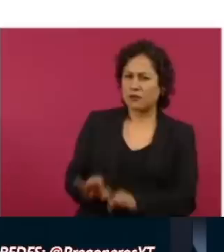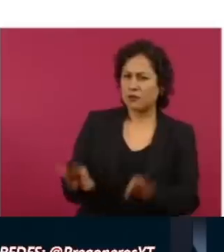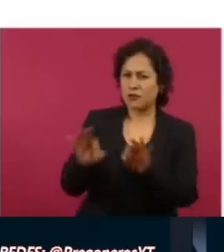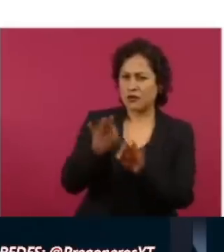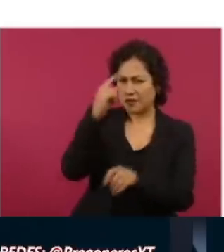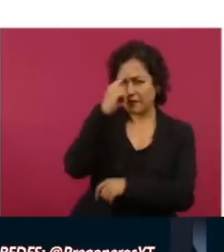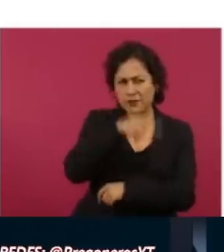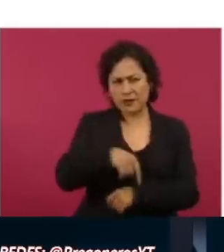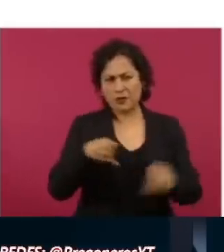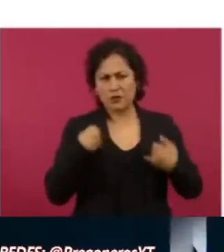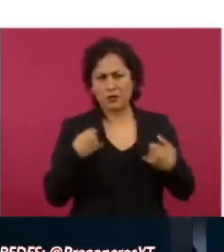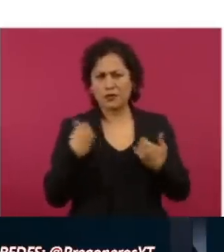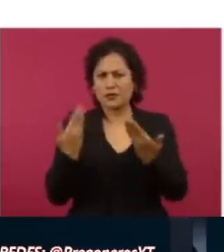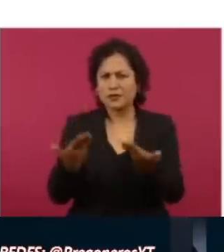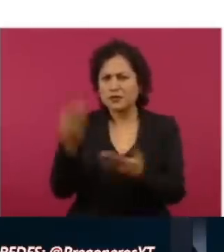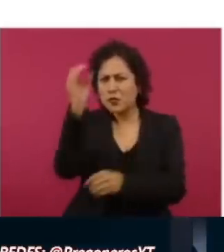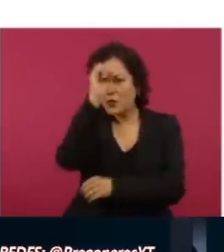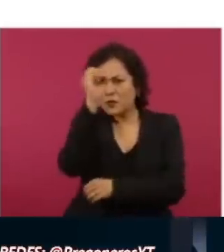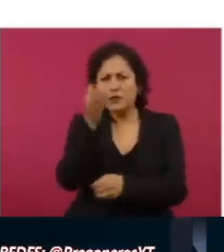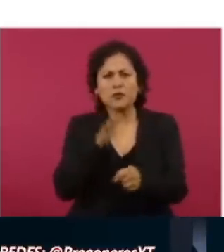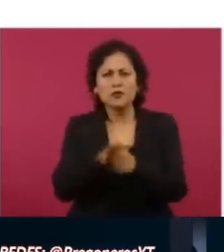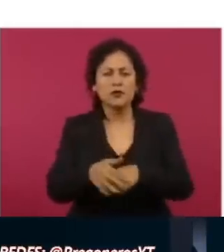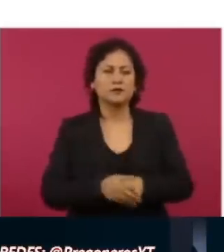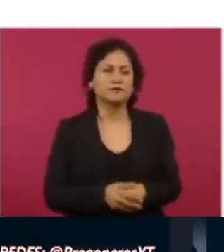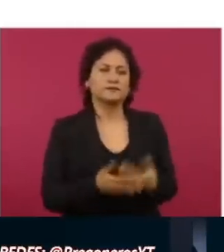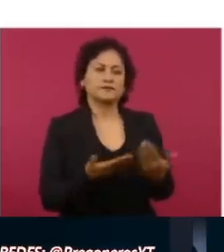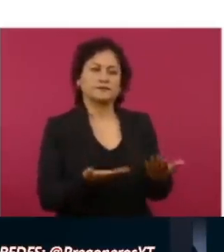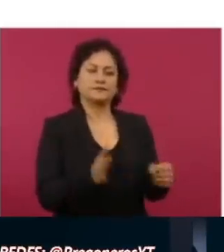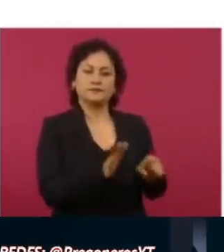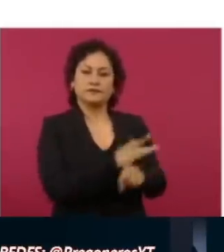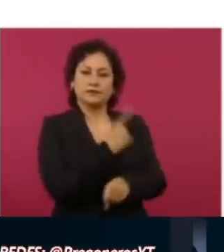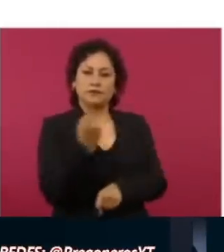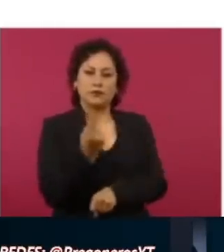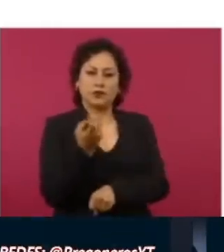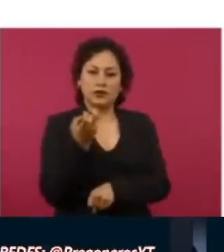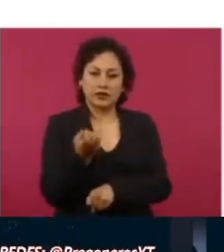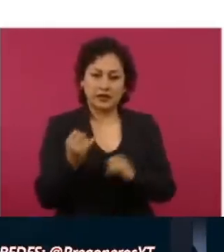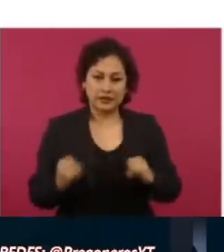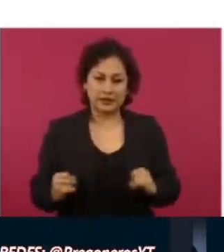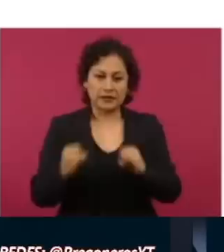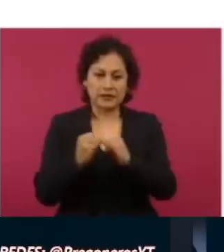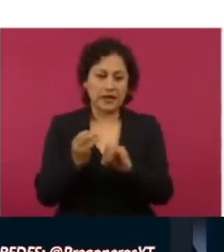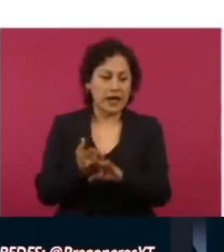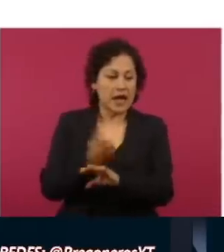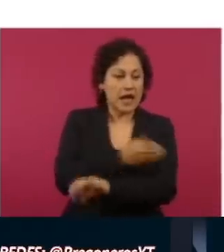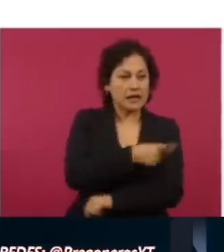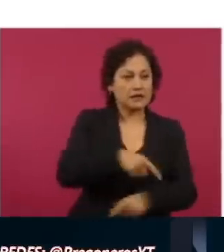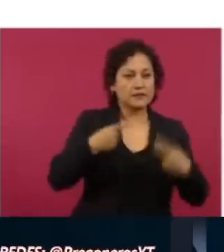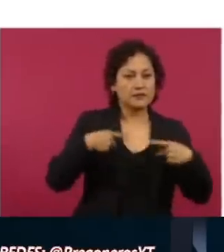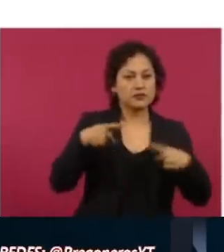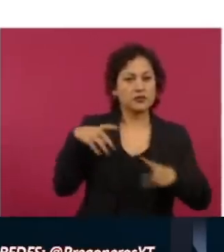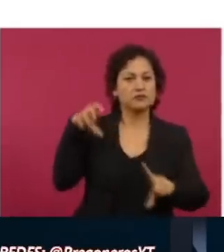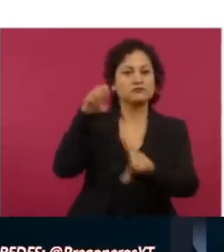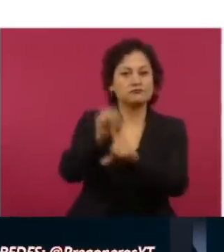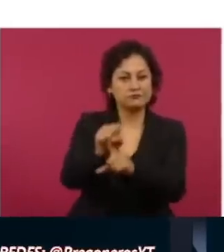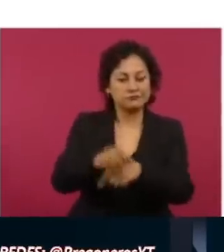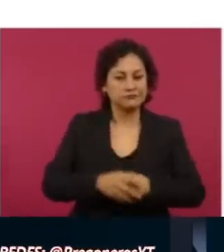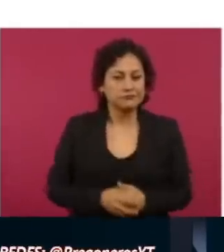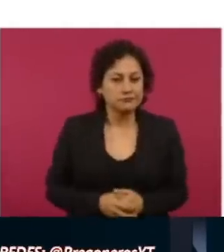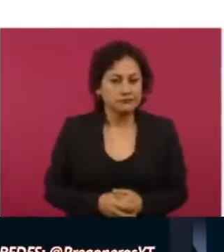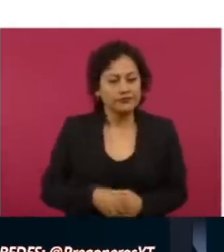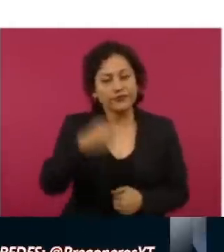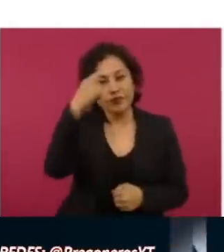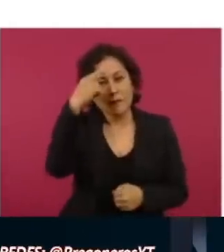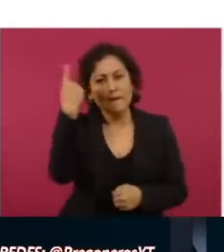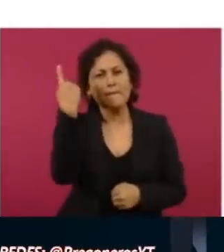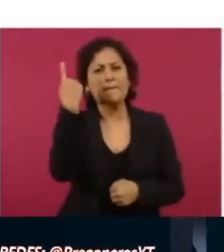qué opinas lo primero porque es un instrumento que consiguió la propia ciudadanía para conocer la